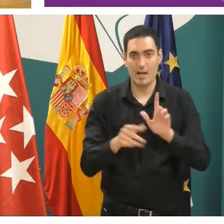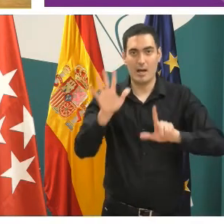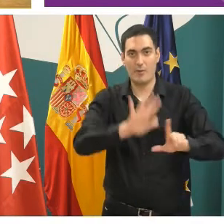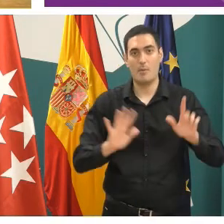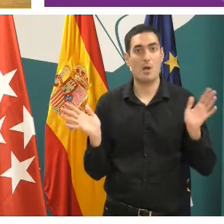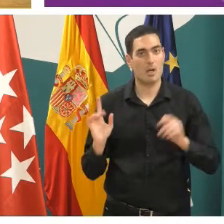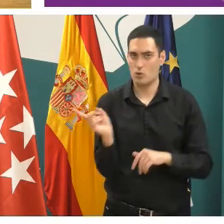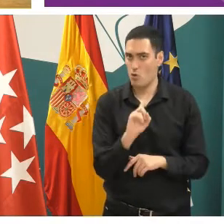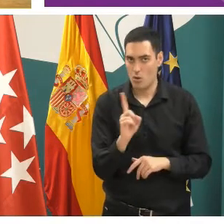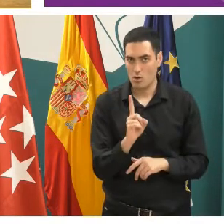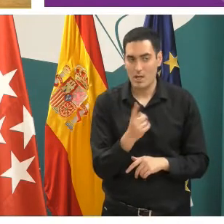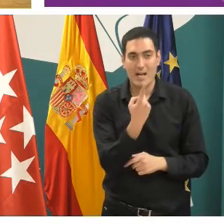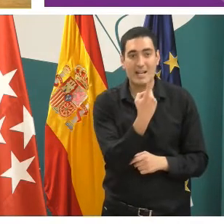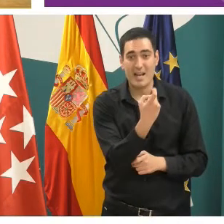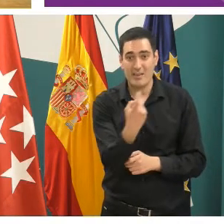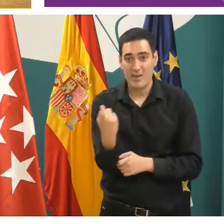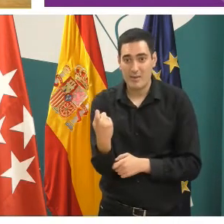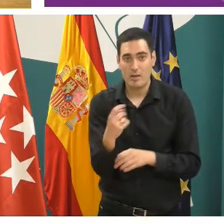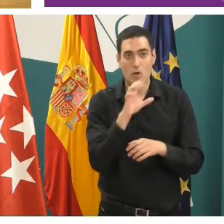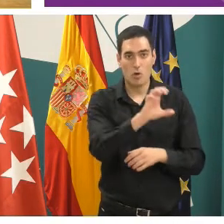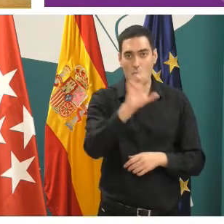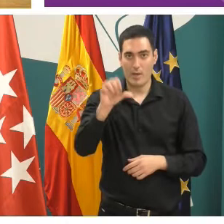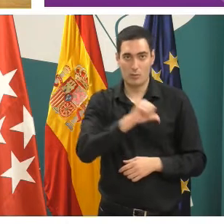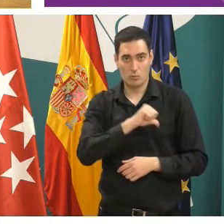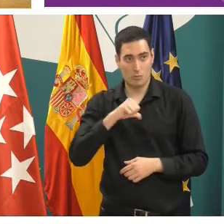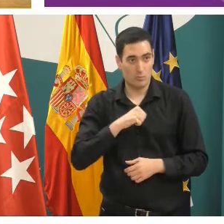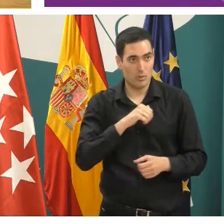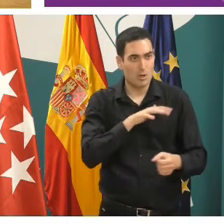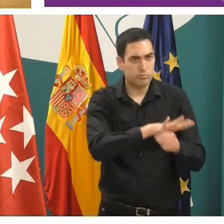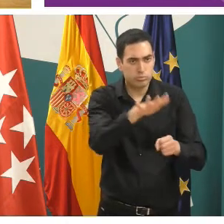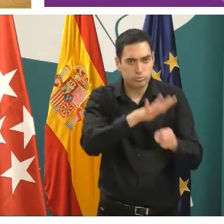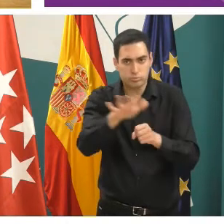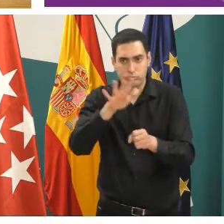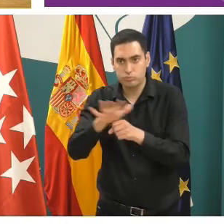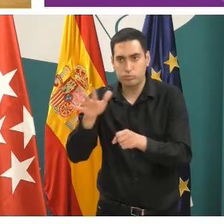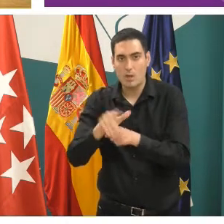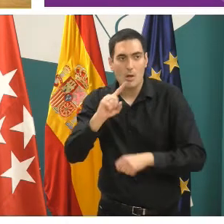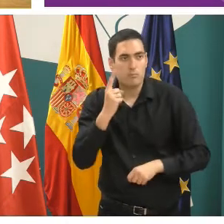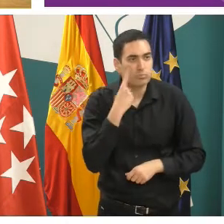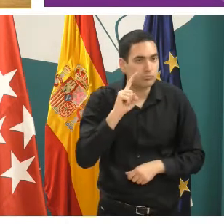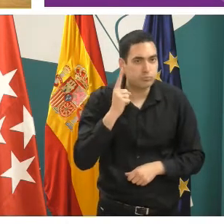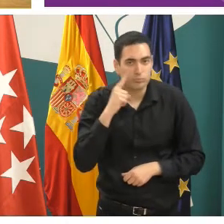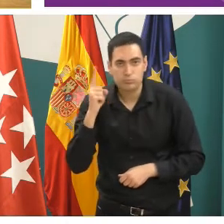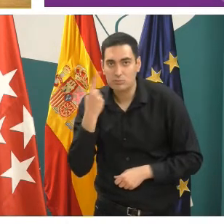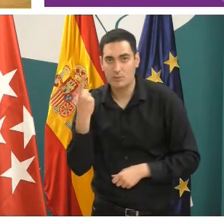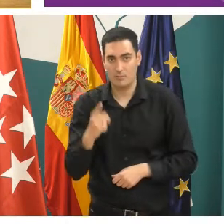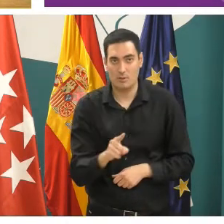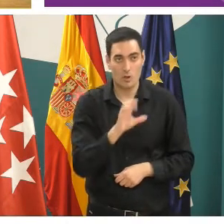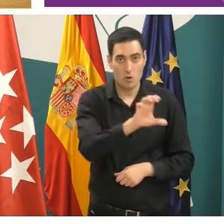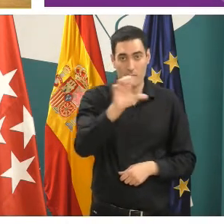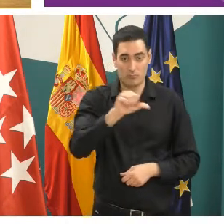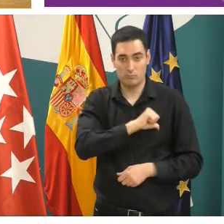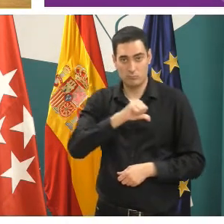también cubrir necesidades que cada una de las comunidades detecten, ¿no?, y que cada uno de los movimientos asociativos de cada comunidad